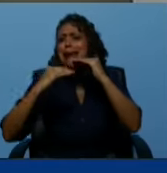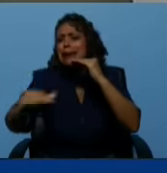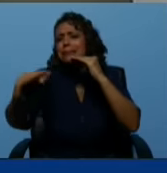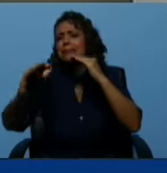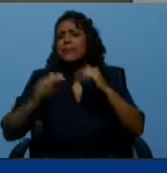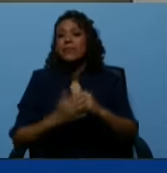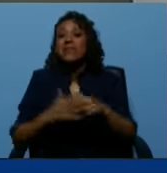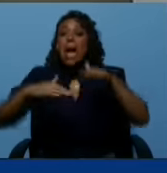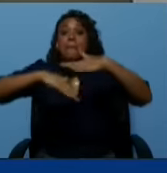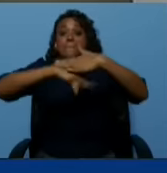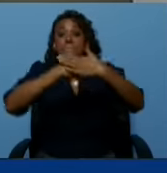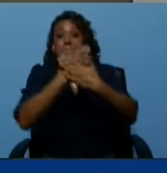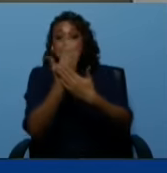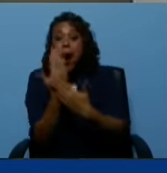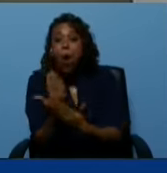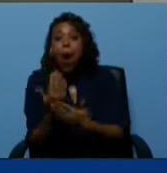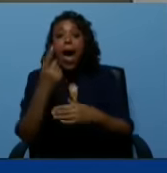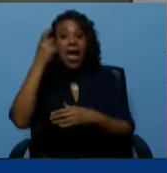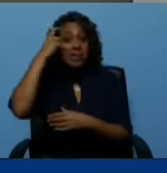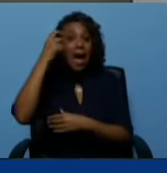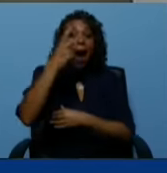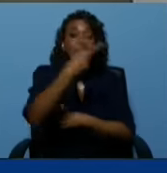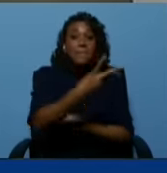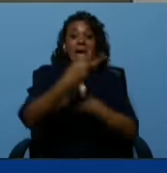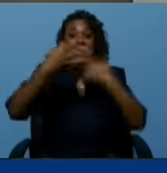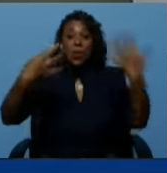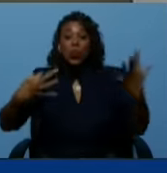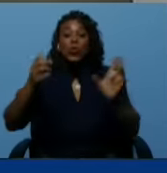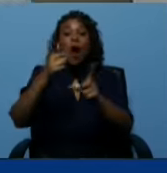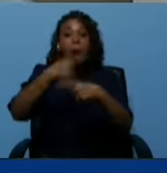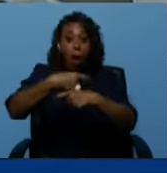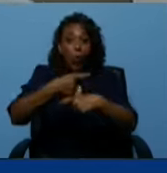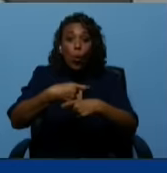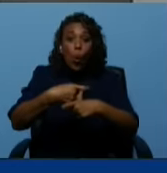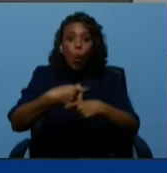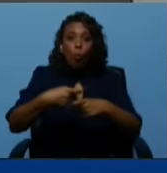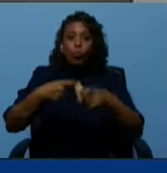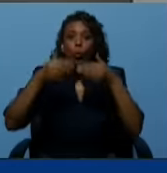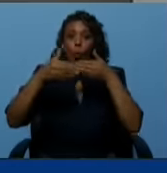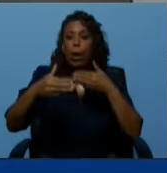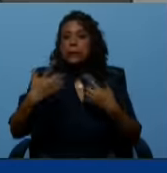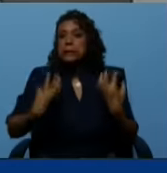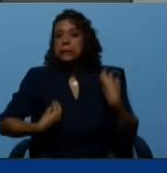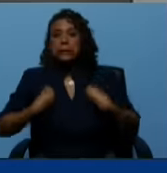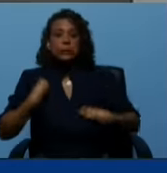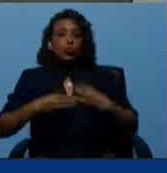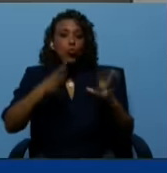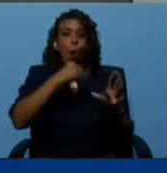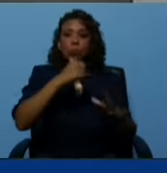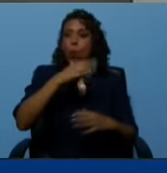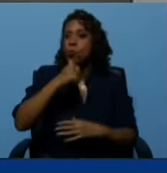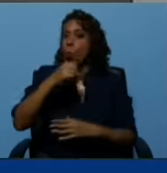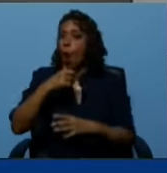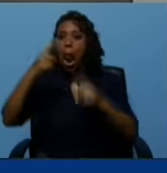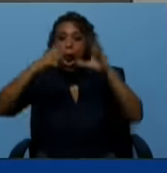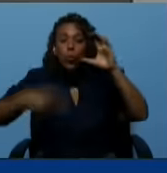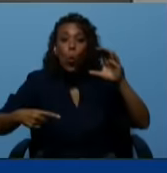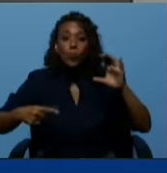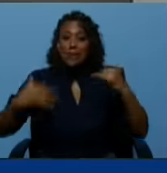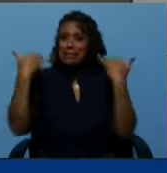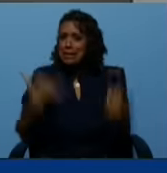Y amaneciera entonces el 28 de agosto con la perturbación. Afortunadamente se